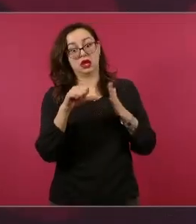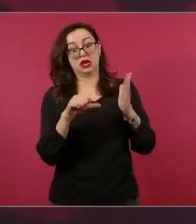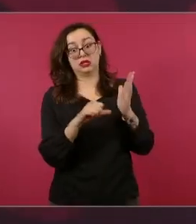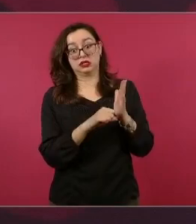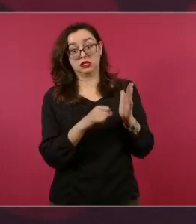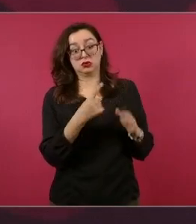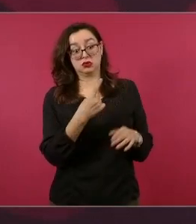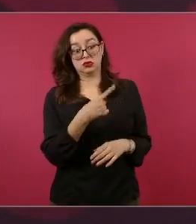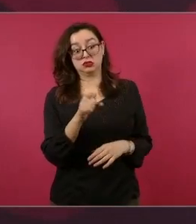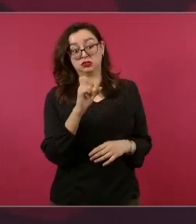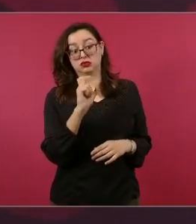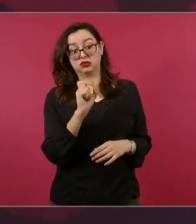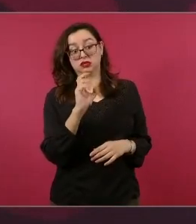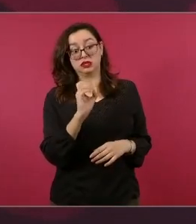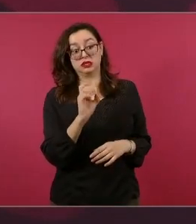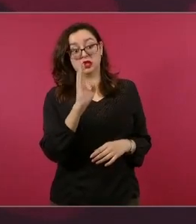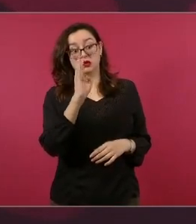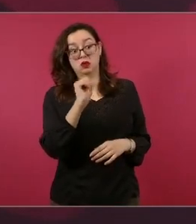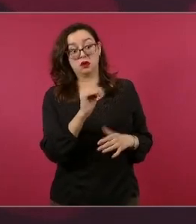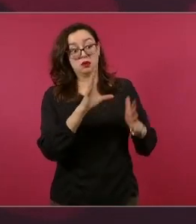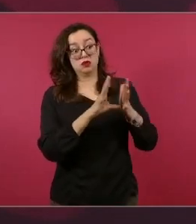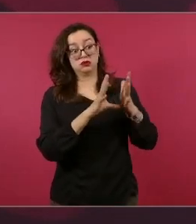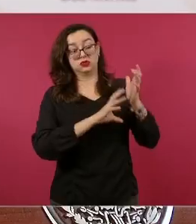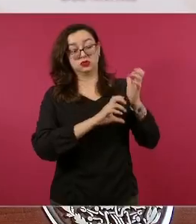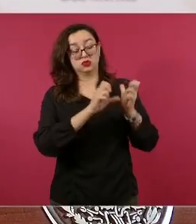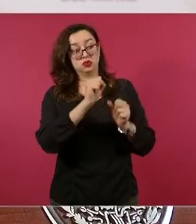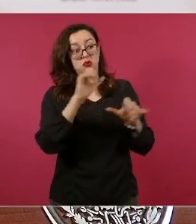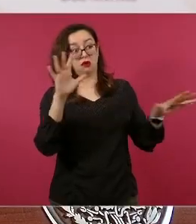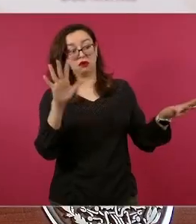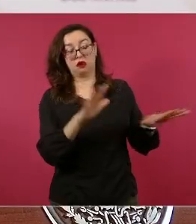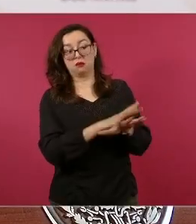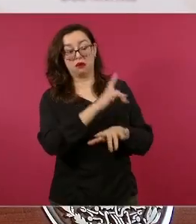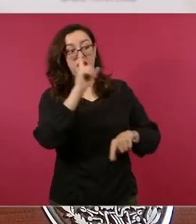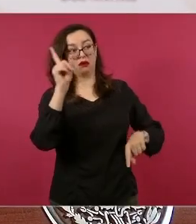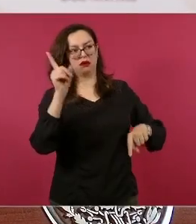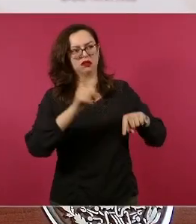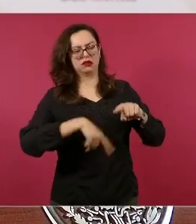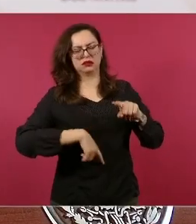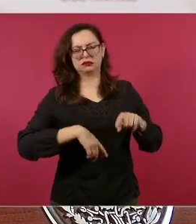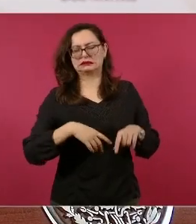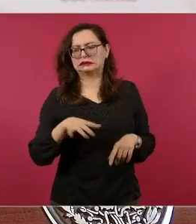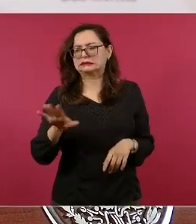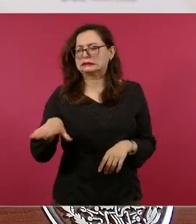137, 139, y no hay un artículo así en la Constitución.